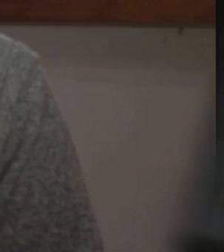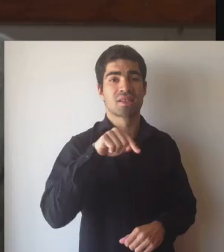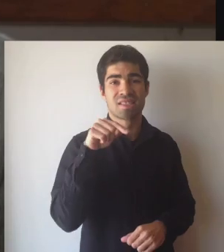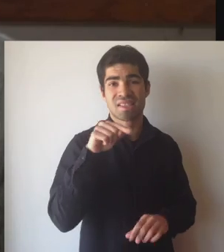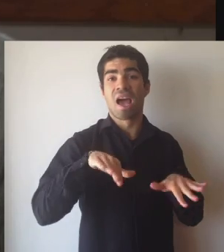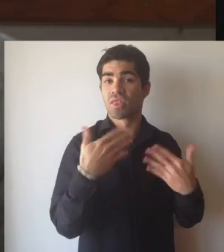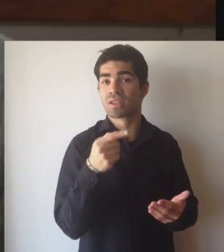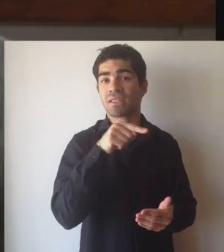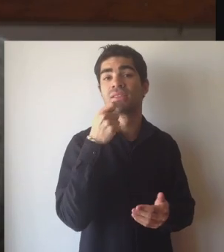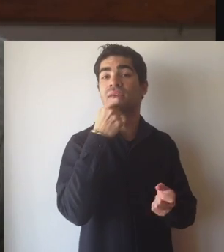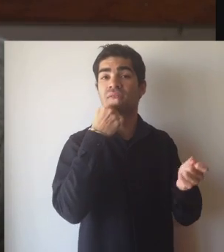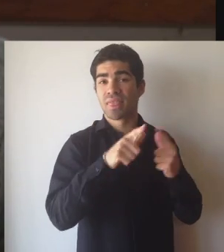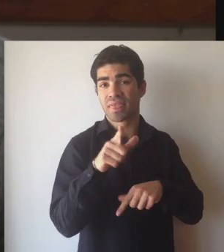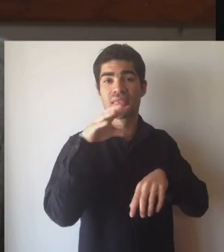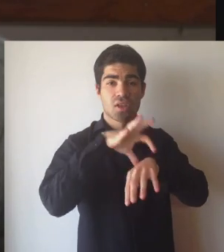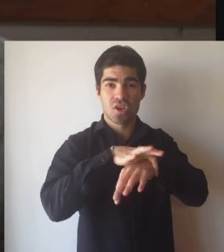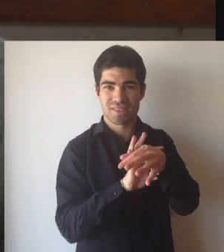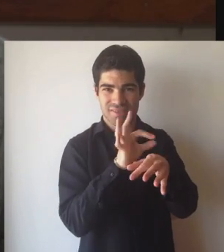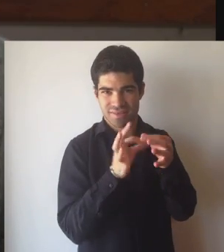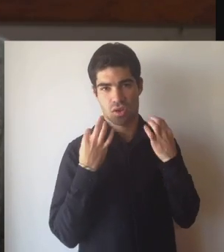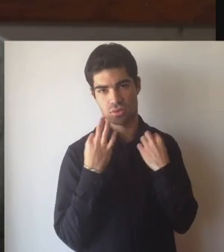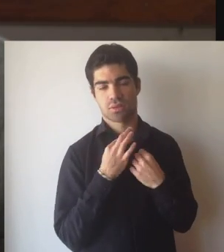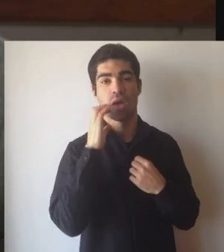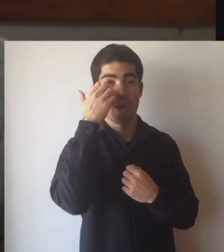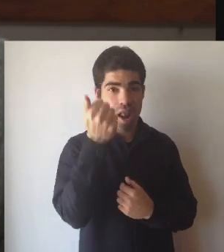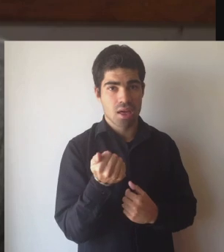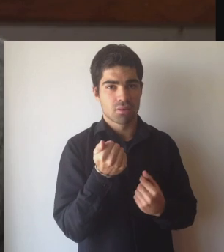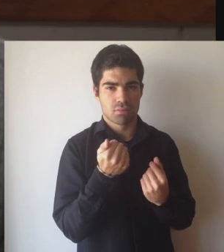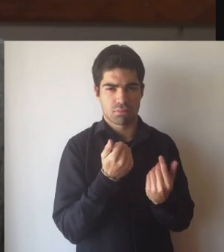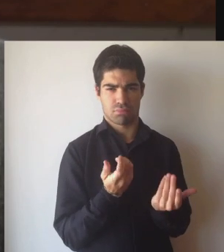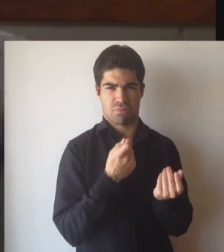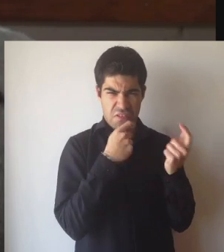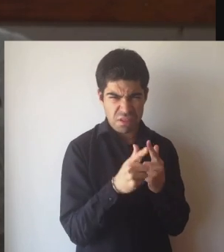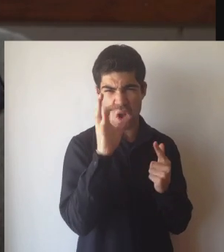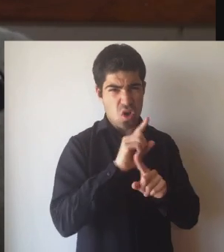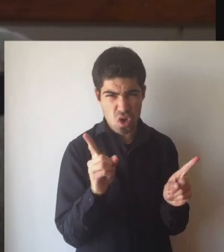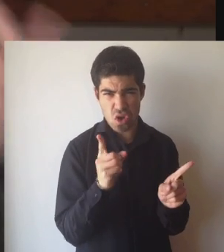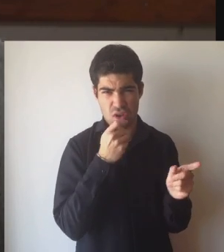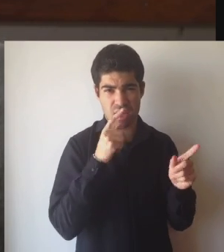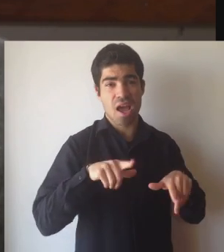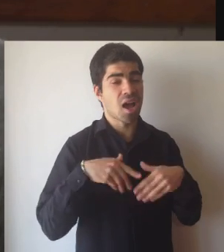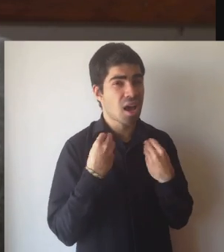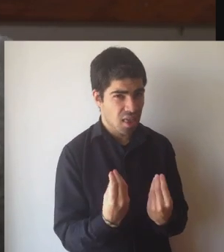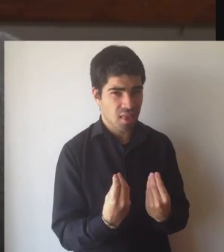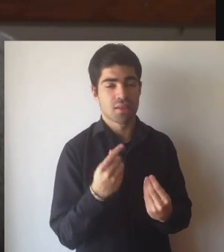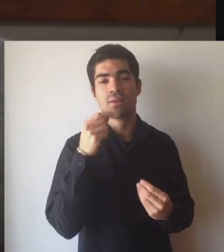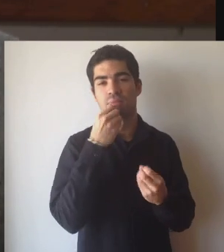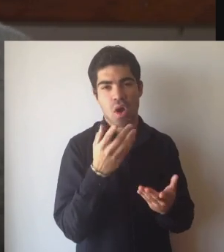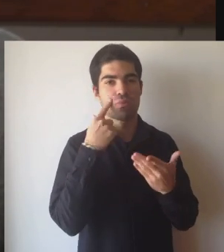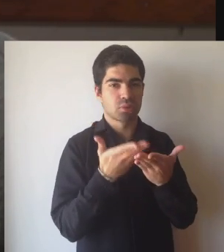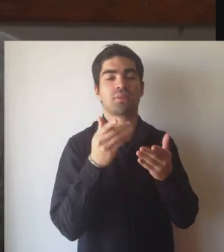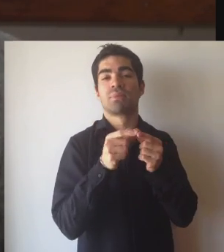¿Por qué? Porque hay mucha gente que piensa que la mejor manera de subsistir es vendiendo las joyas de la abuela. Entonces, ¿vendemos una parte del club? ¿No